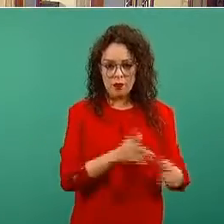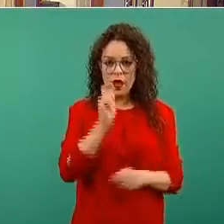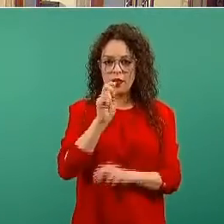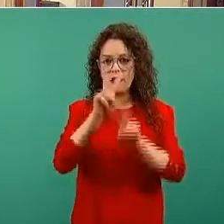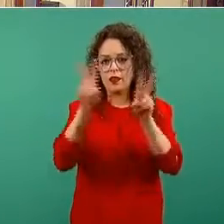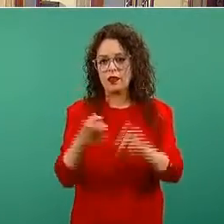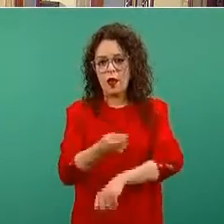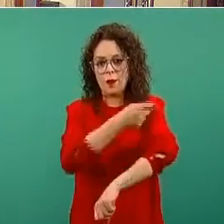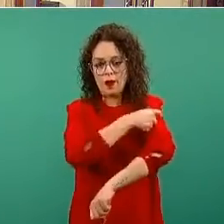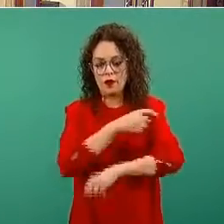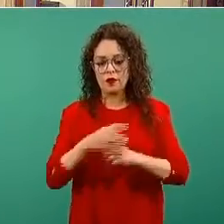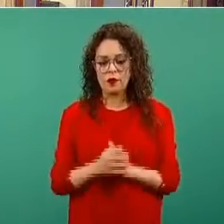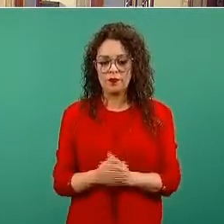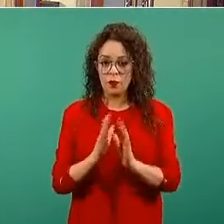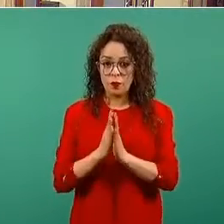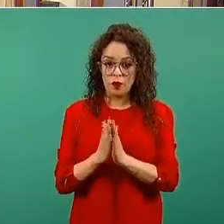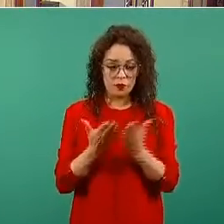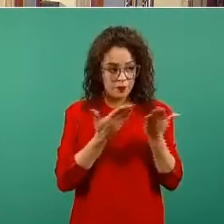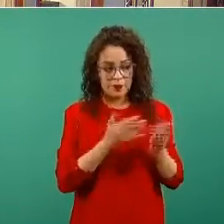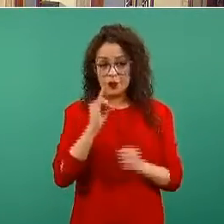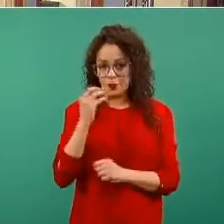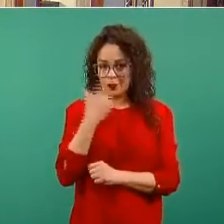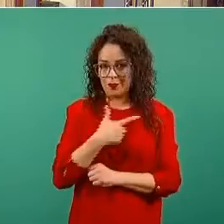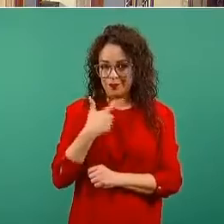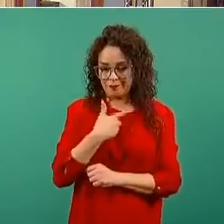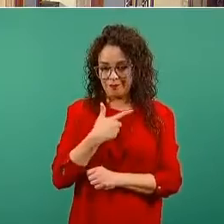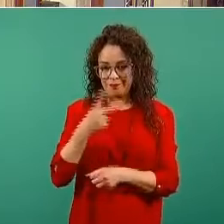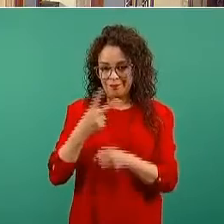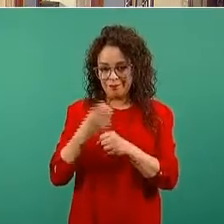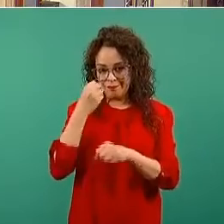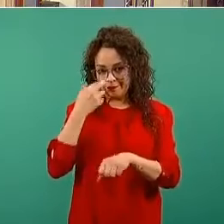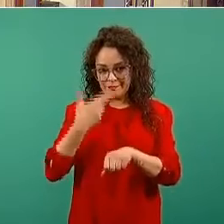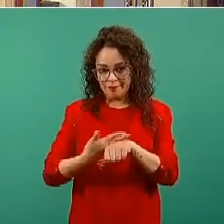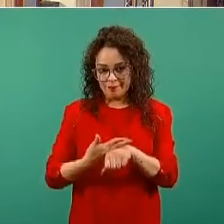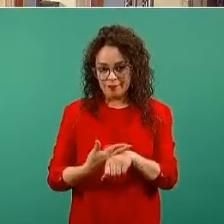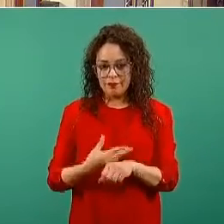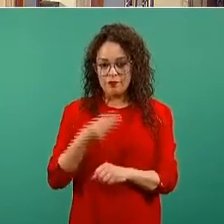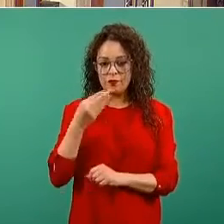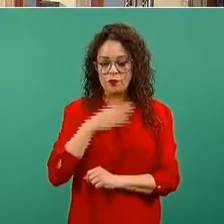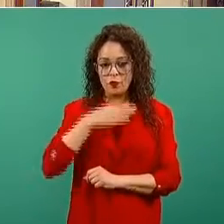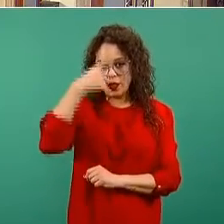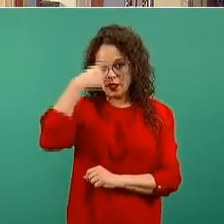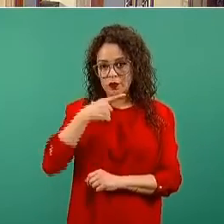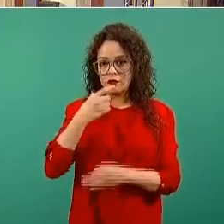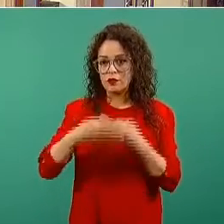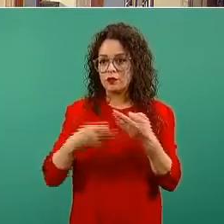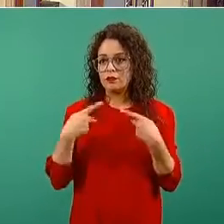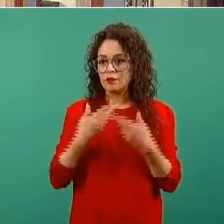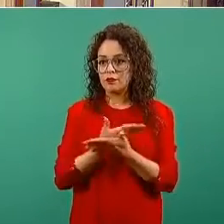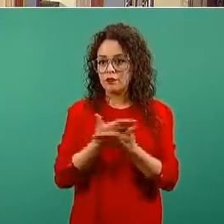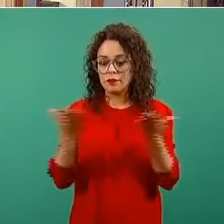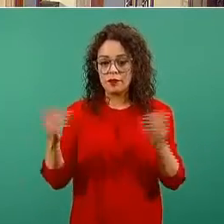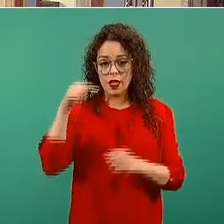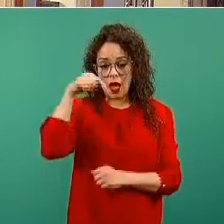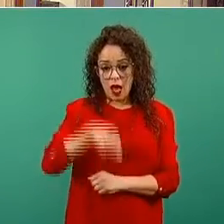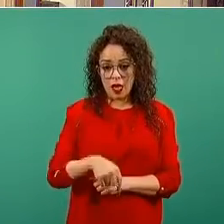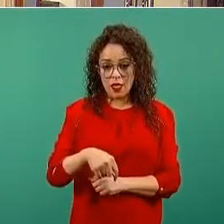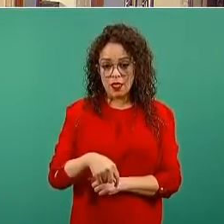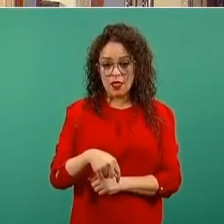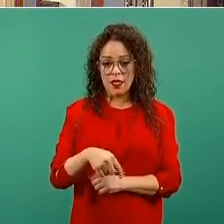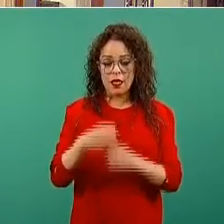gusto, señor subsecretario. Buenas noches a todas las personas que de manera presencial o virtual están sintonizando en este momento